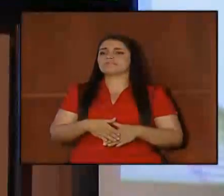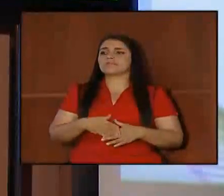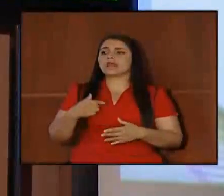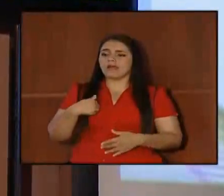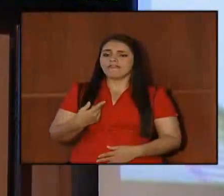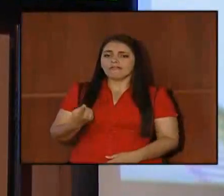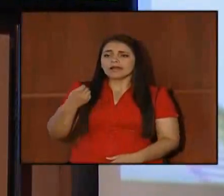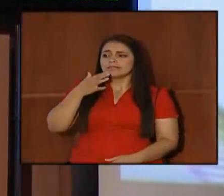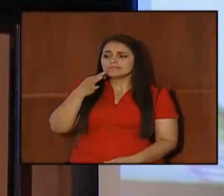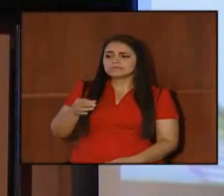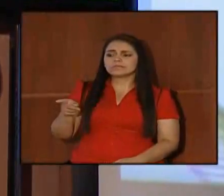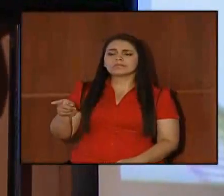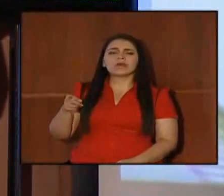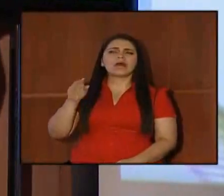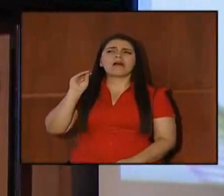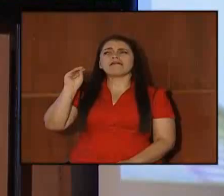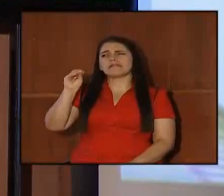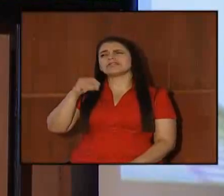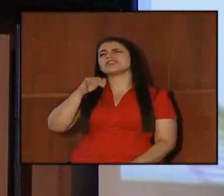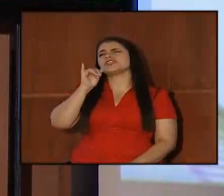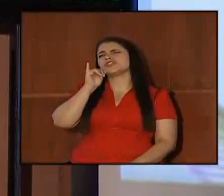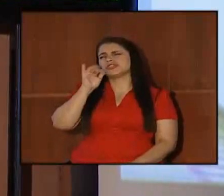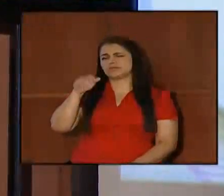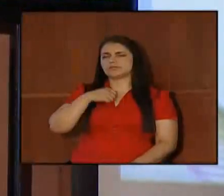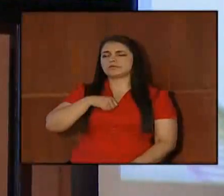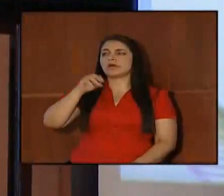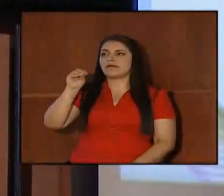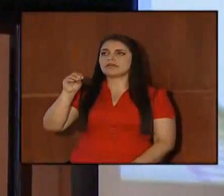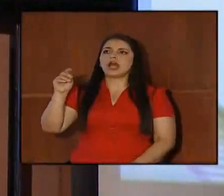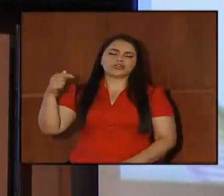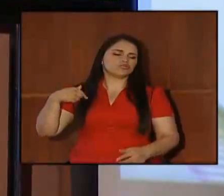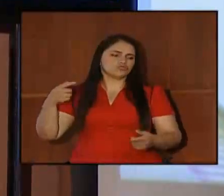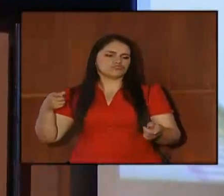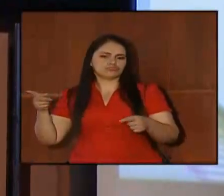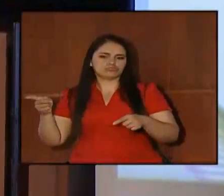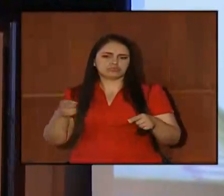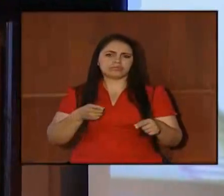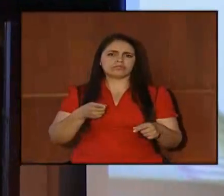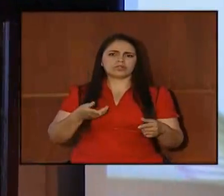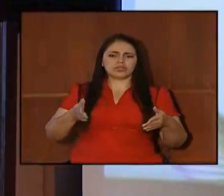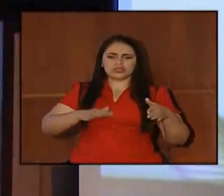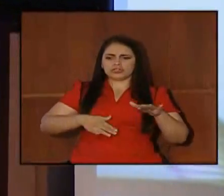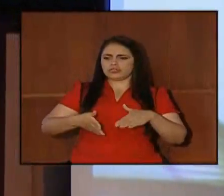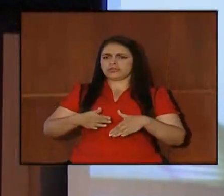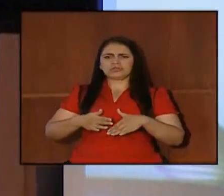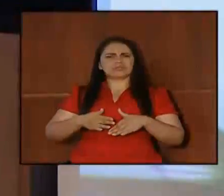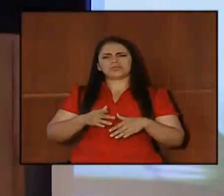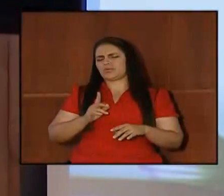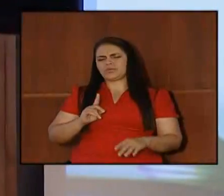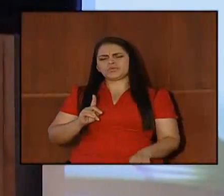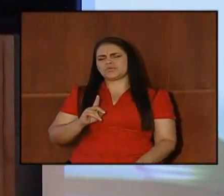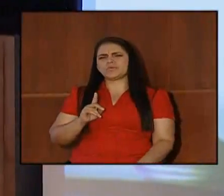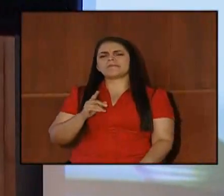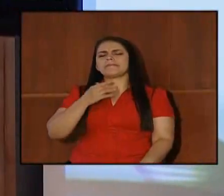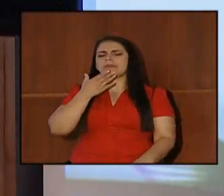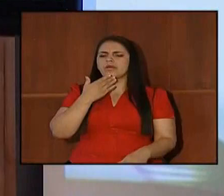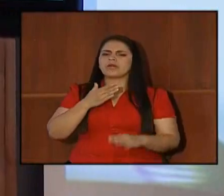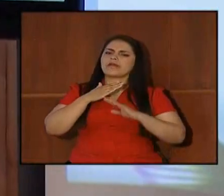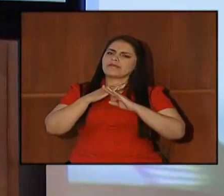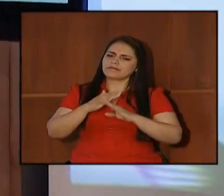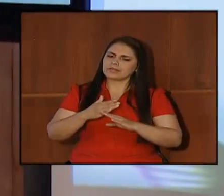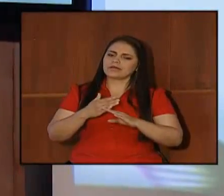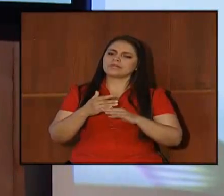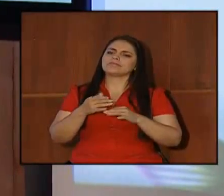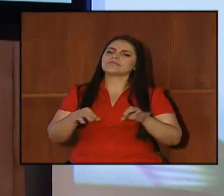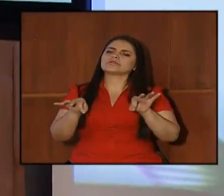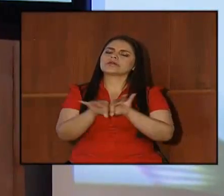el paciente puede decir, vea, tráigame el pato o yo voy a orinar, pues lo mejor es llevarle la vasenillita o el